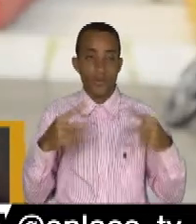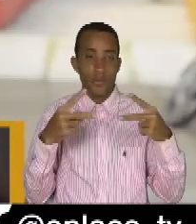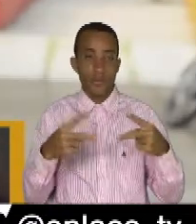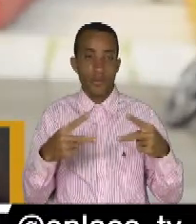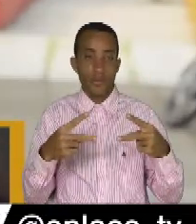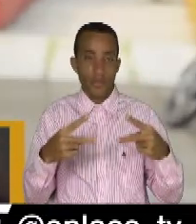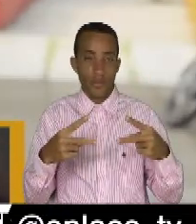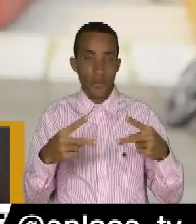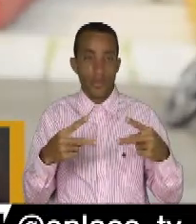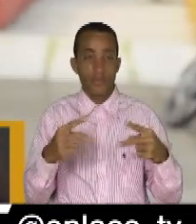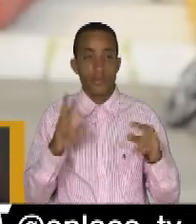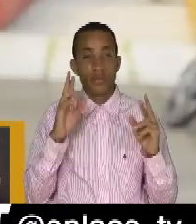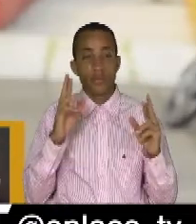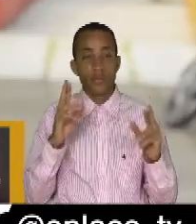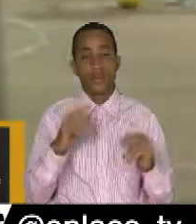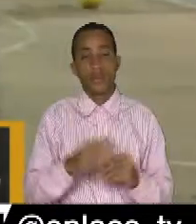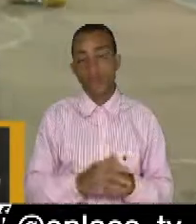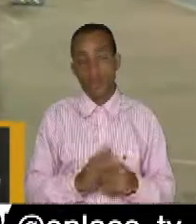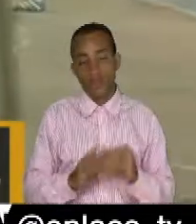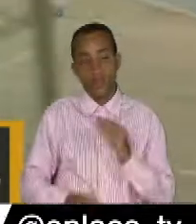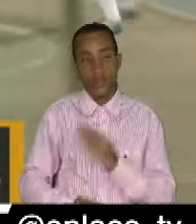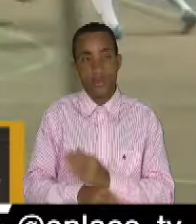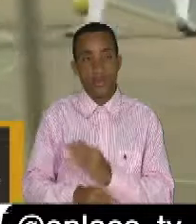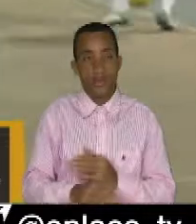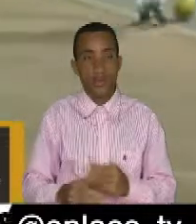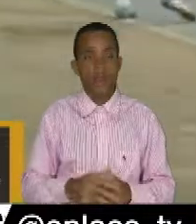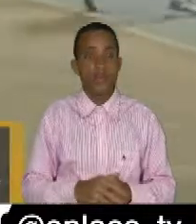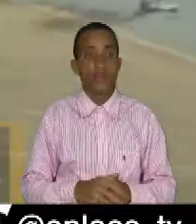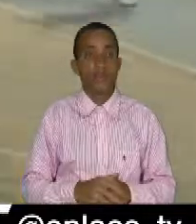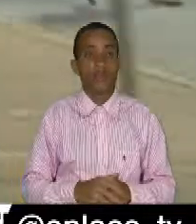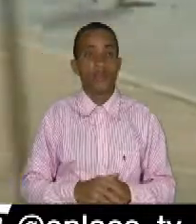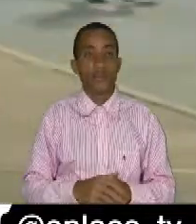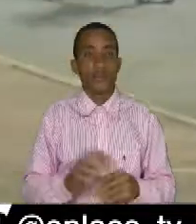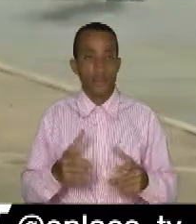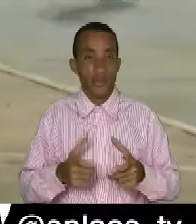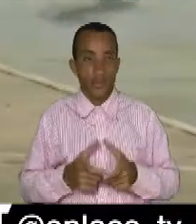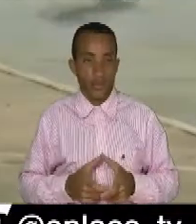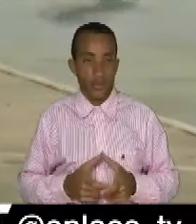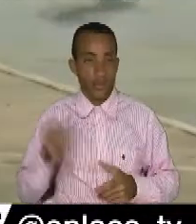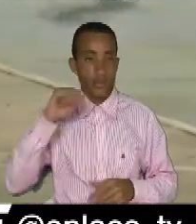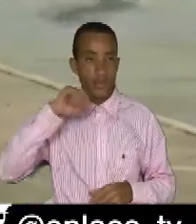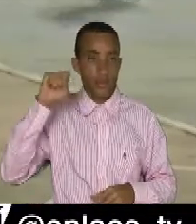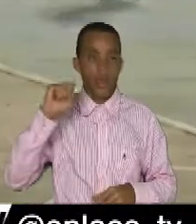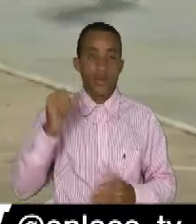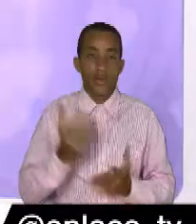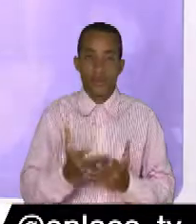final esperamos que no sea la excepción. Dijo el profesor Álvarez que la premiación está garantizada.